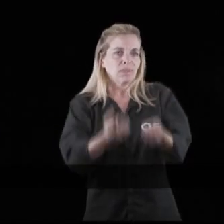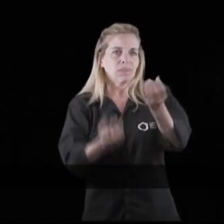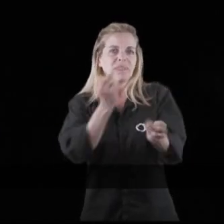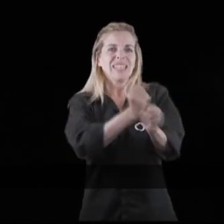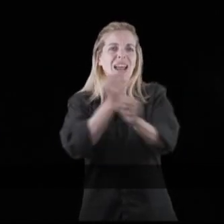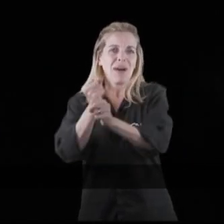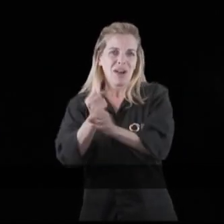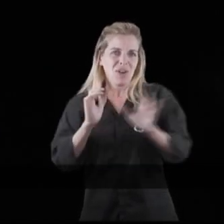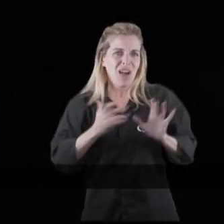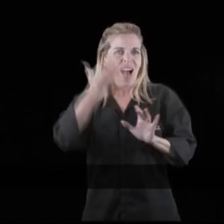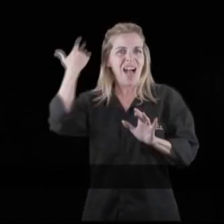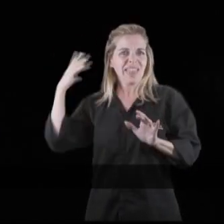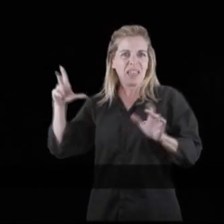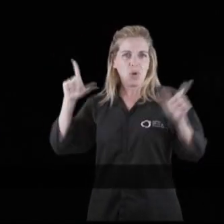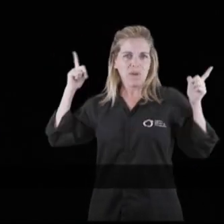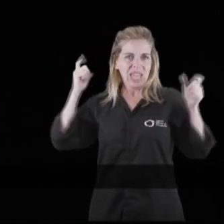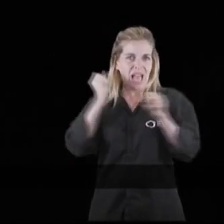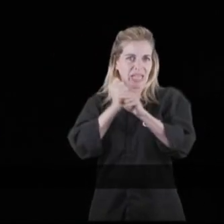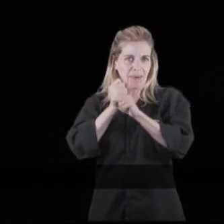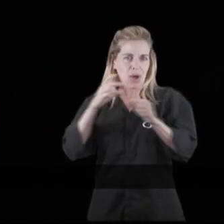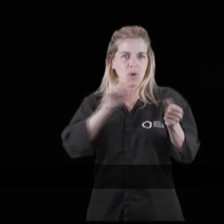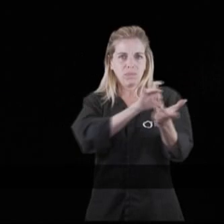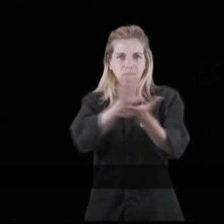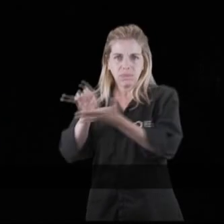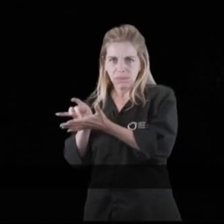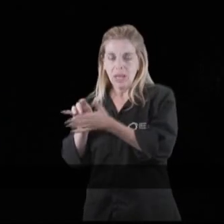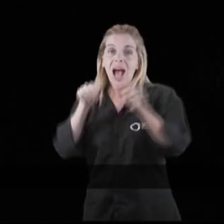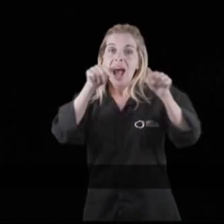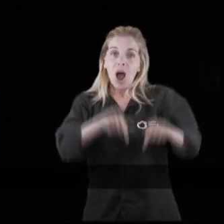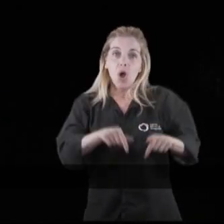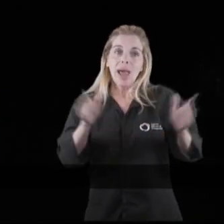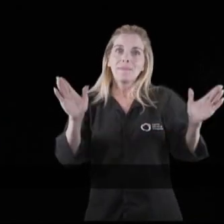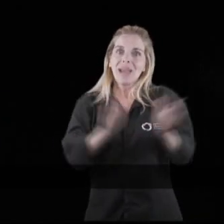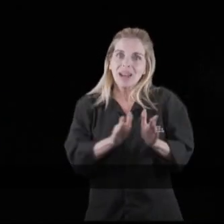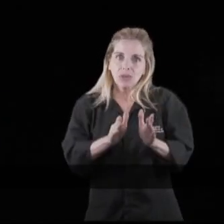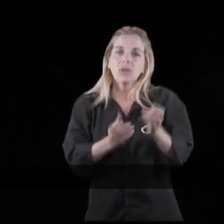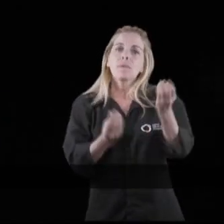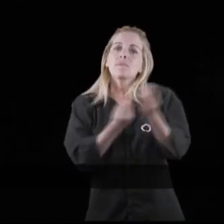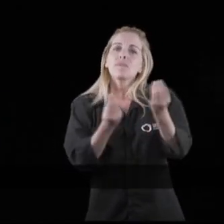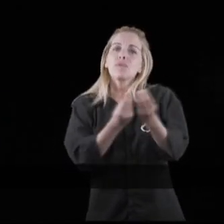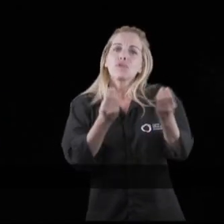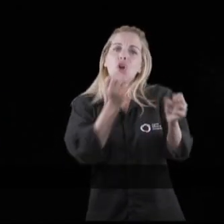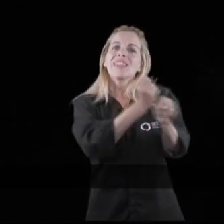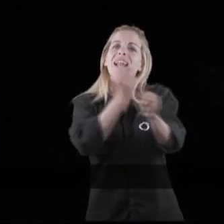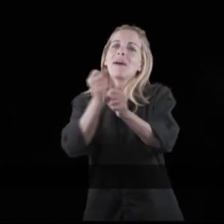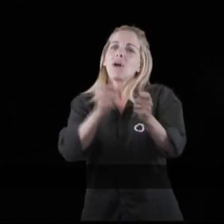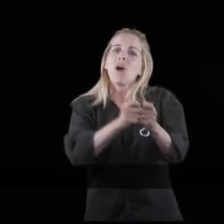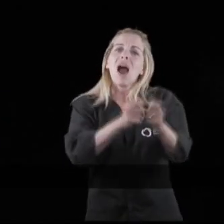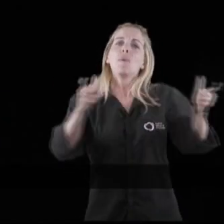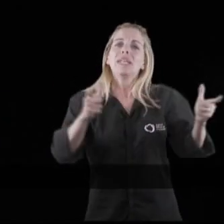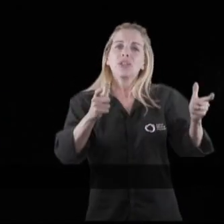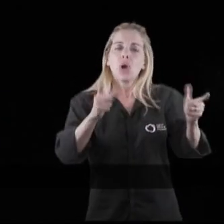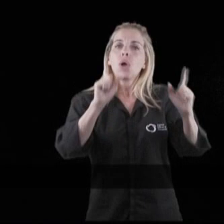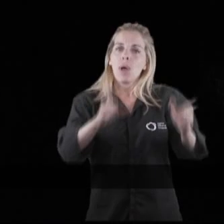caído la desocupación. ¿Estamos conformes con esto? No, nos falta mucho. Nos falta también que